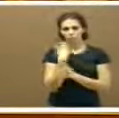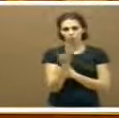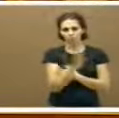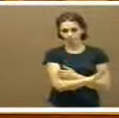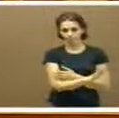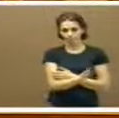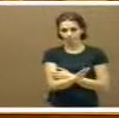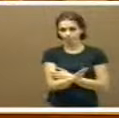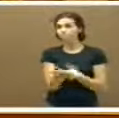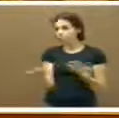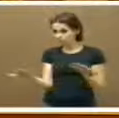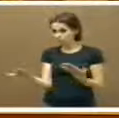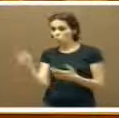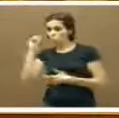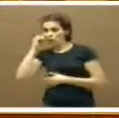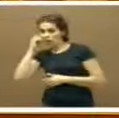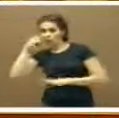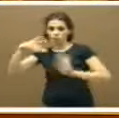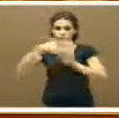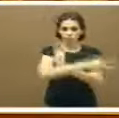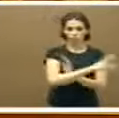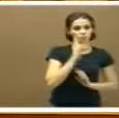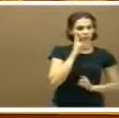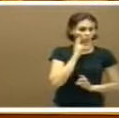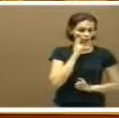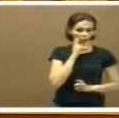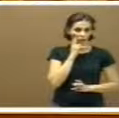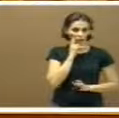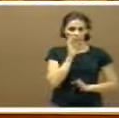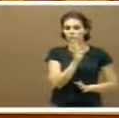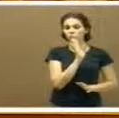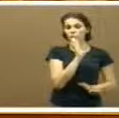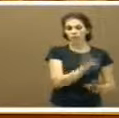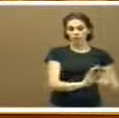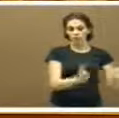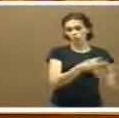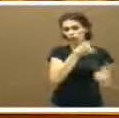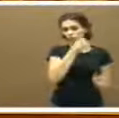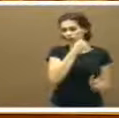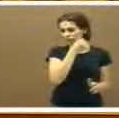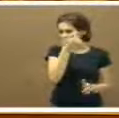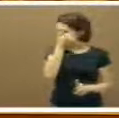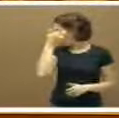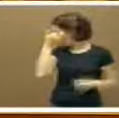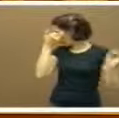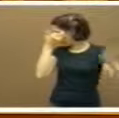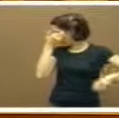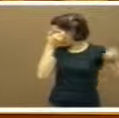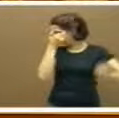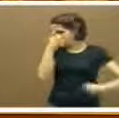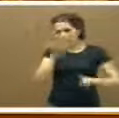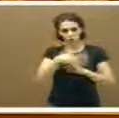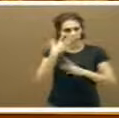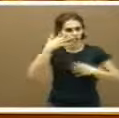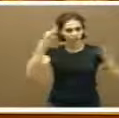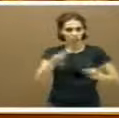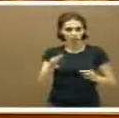clave al señor Vara. Pero no quieren ver. No quieren ver ni quieren darse cuenta de la realidad.